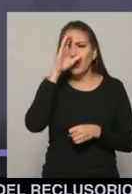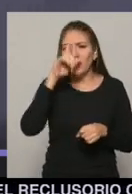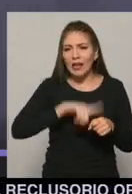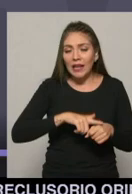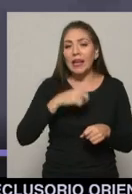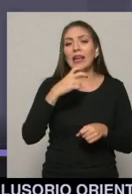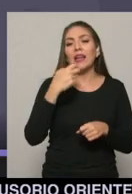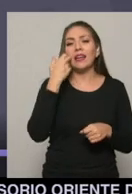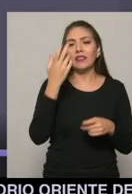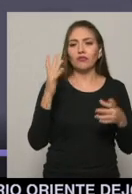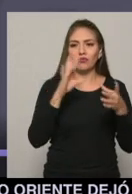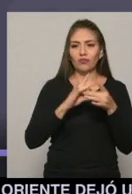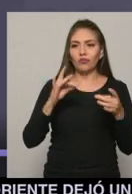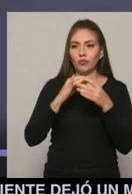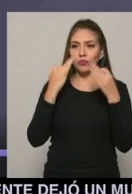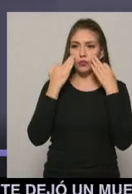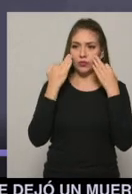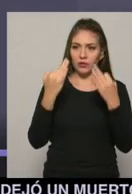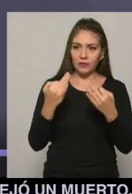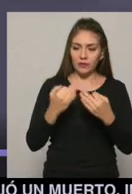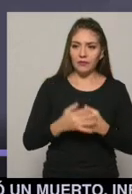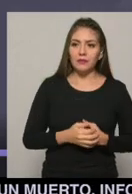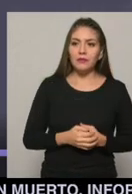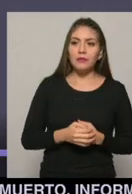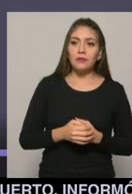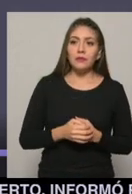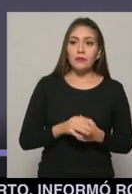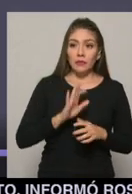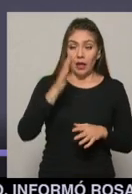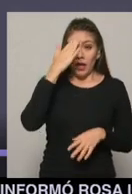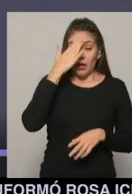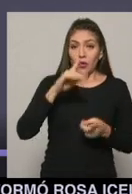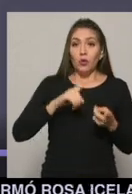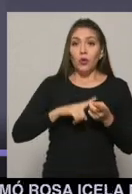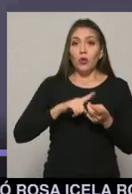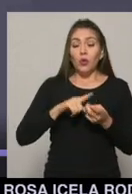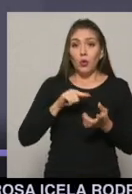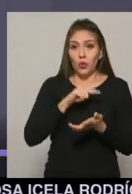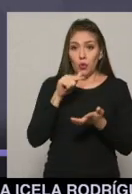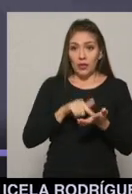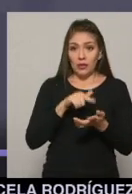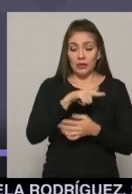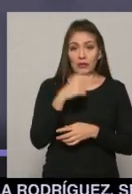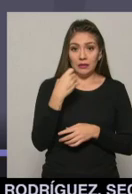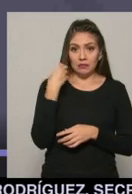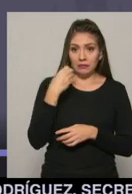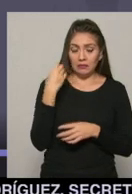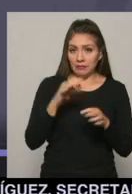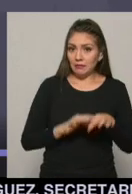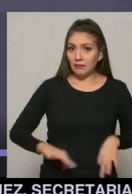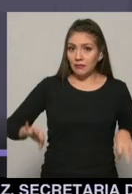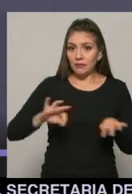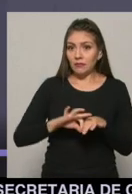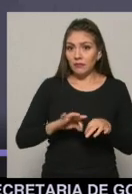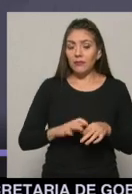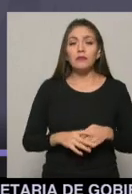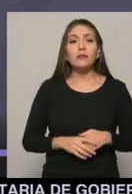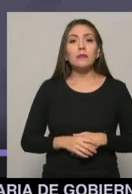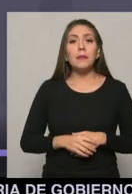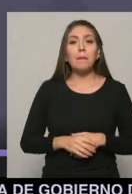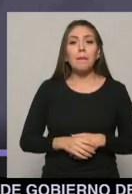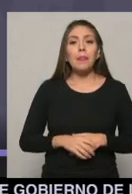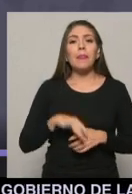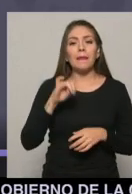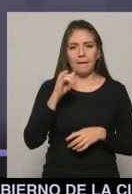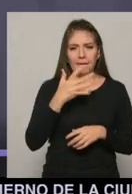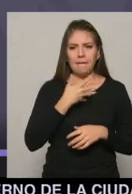Pues ya en 3 semanas estarán por allá. ¿Se sabe el lugar donde se realizará este evento tan importante? Sí, son